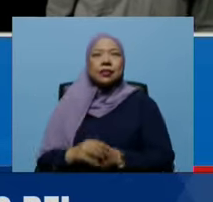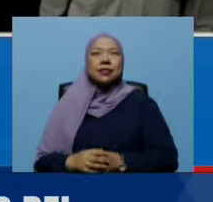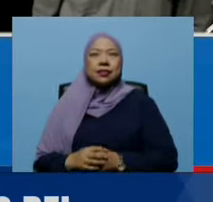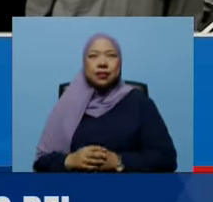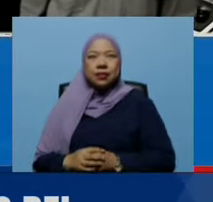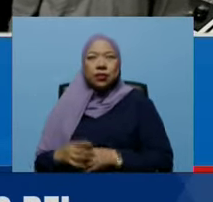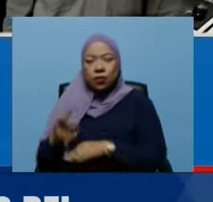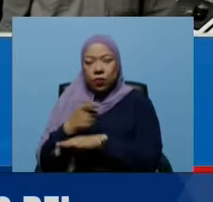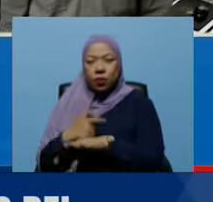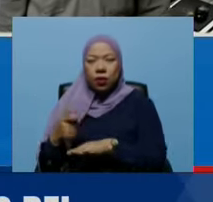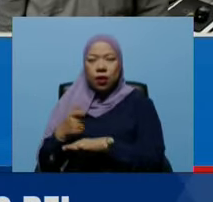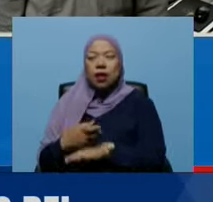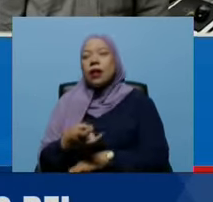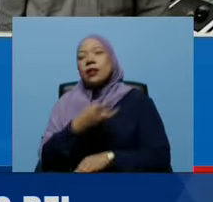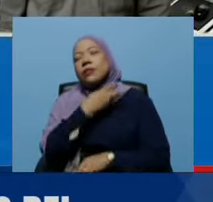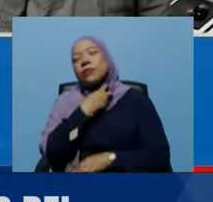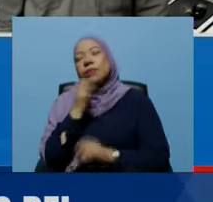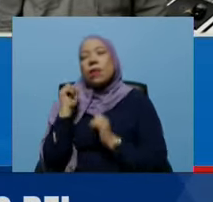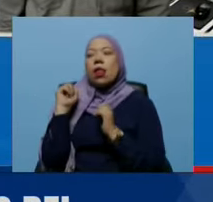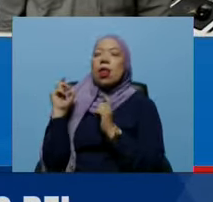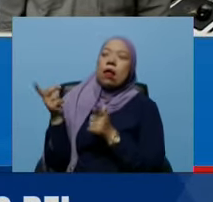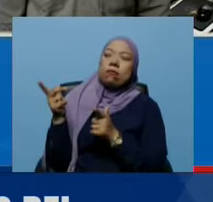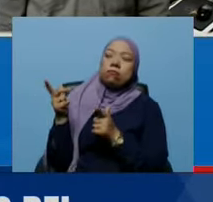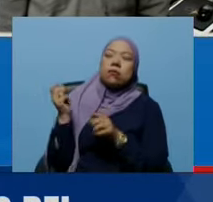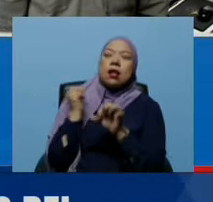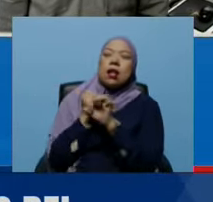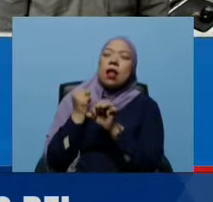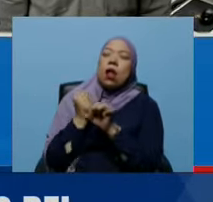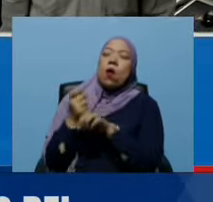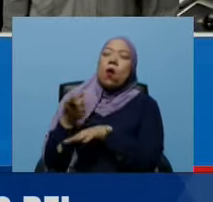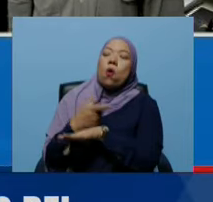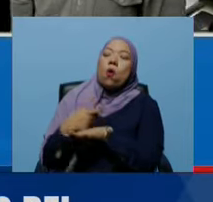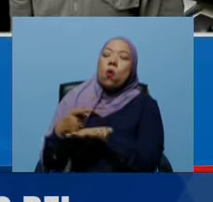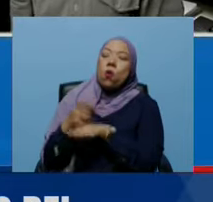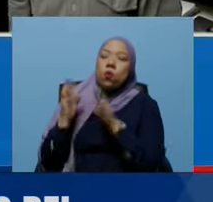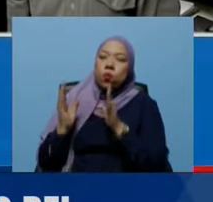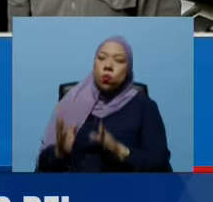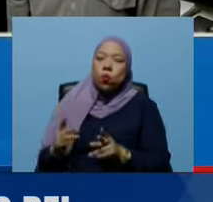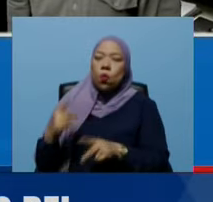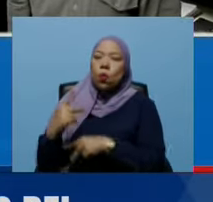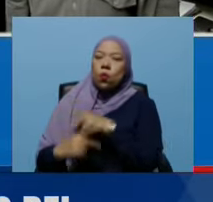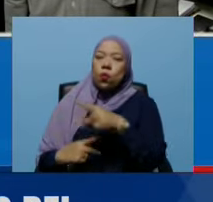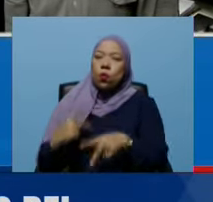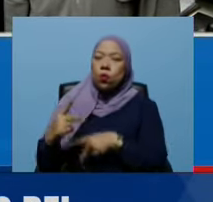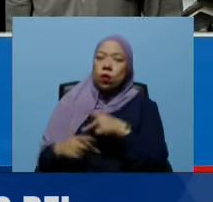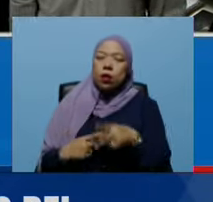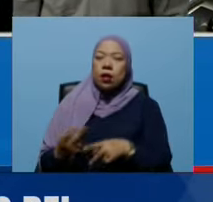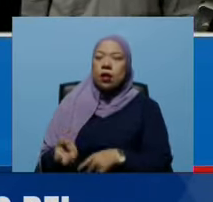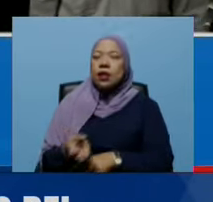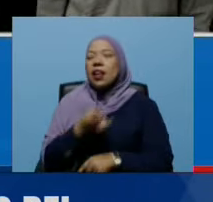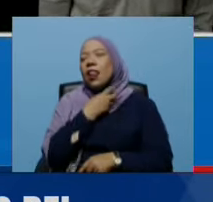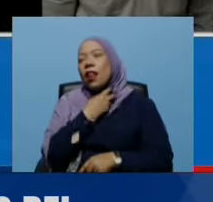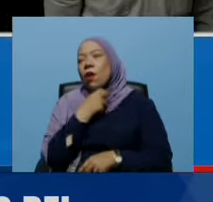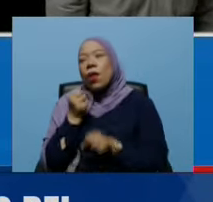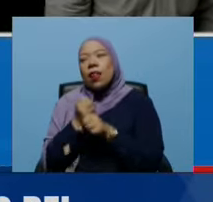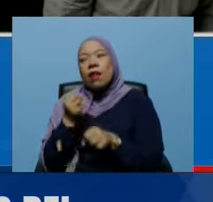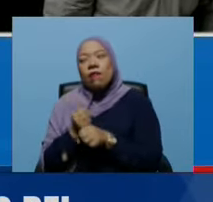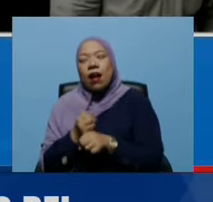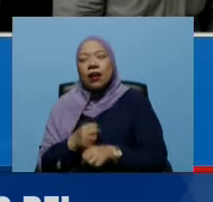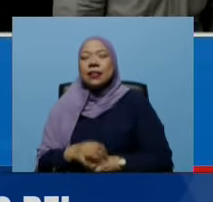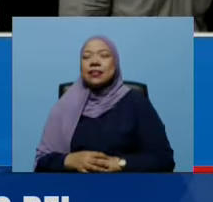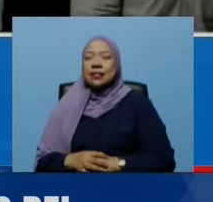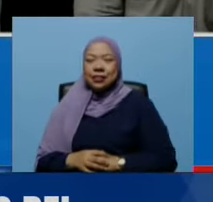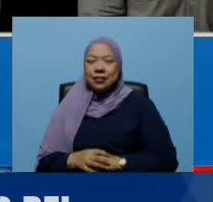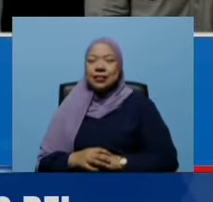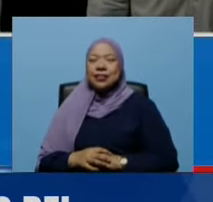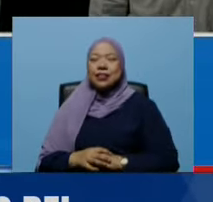está el gobernador Rafael Lacaba, gobernador trabajador productivo, el Drácula obrero,